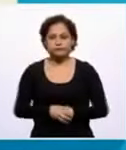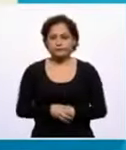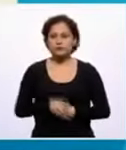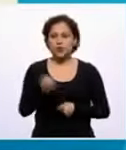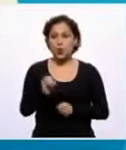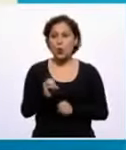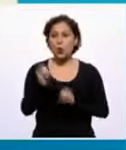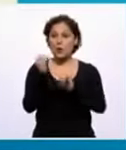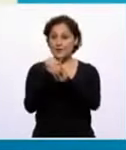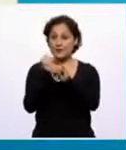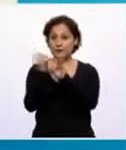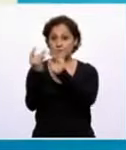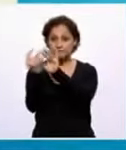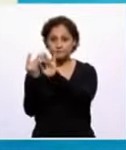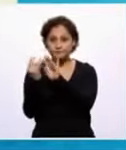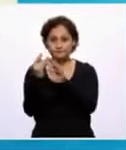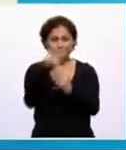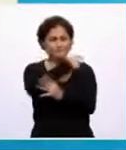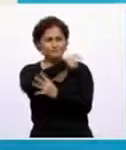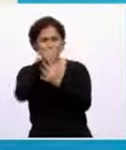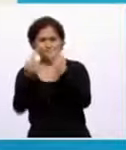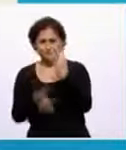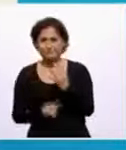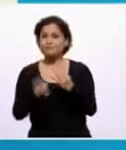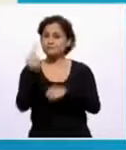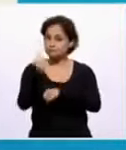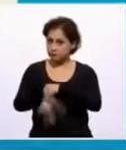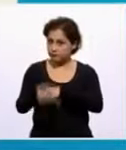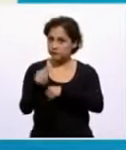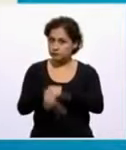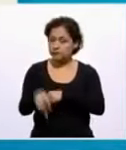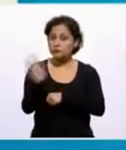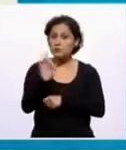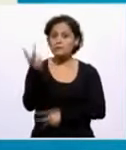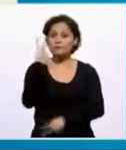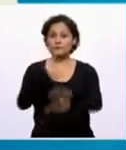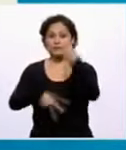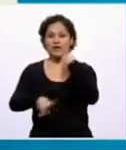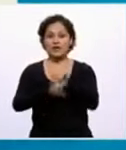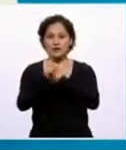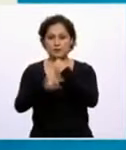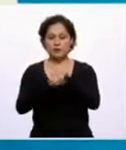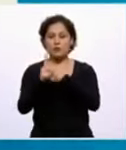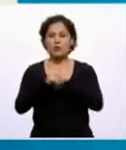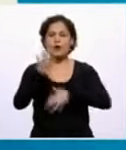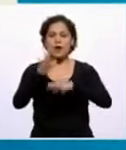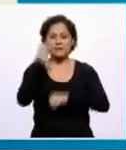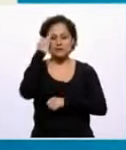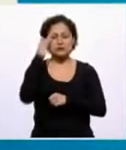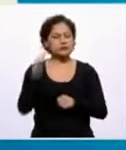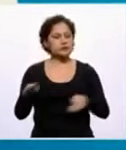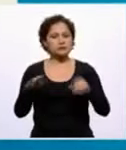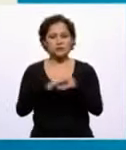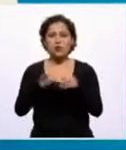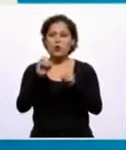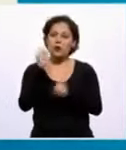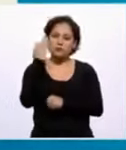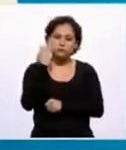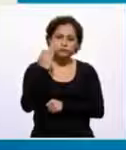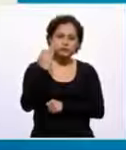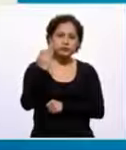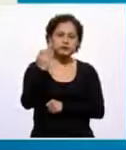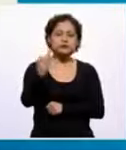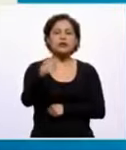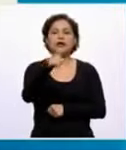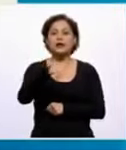internet. Todas estas conductas de riesgo pueden tener afectaciones graves que aparecen de corto, mediano o largo plazo. La gravedad del riesgo depende si